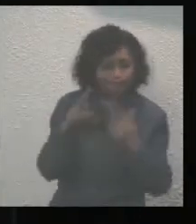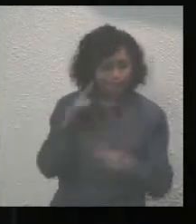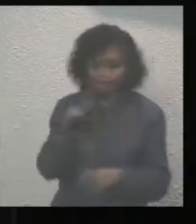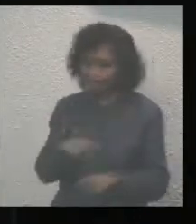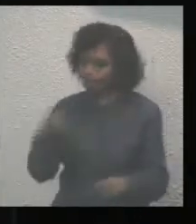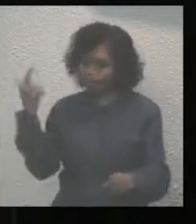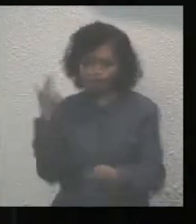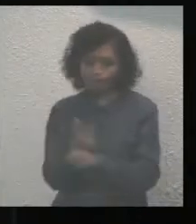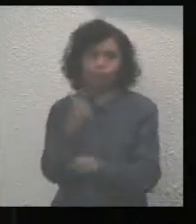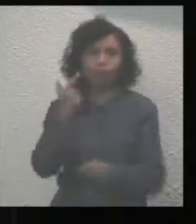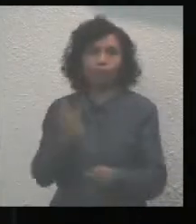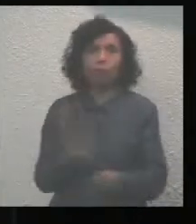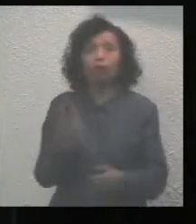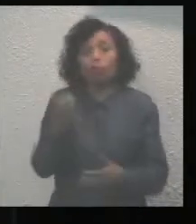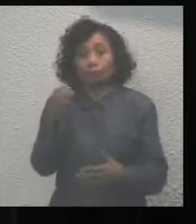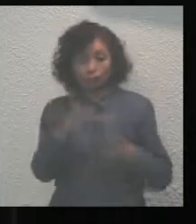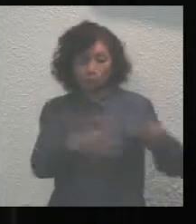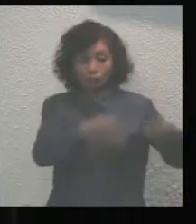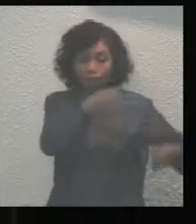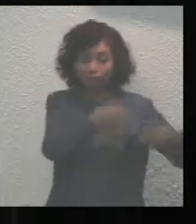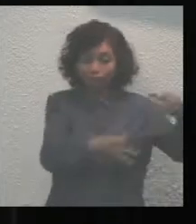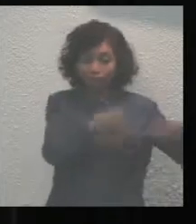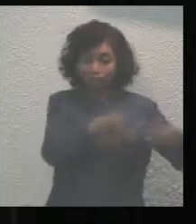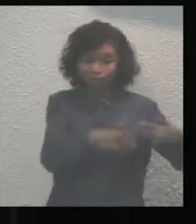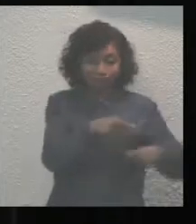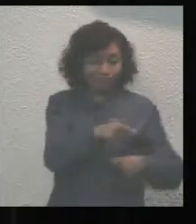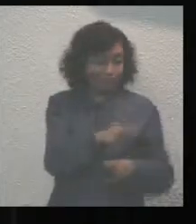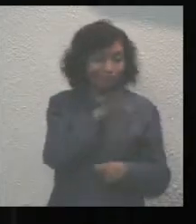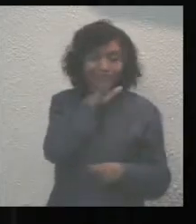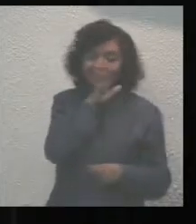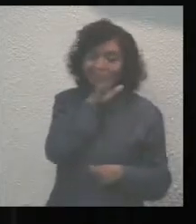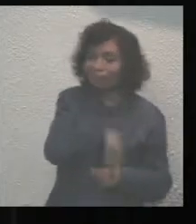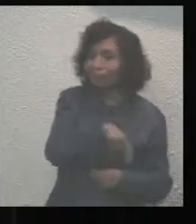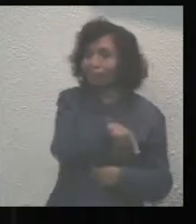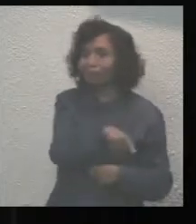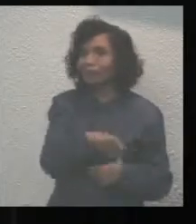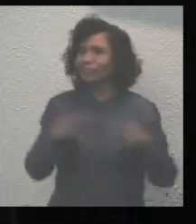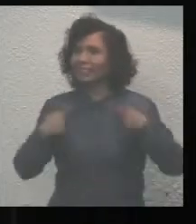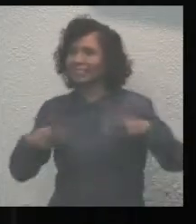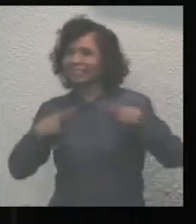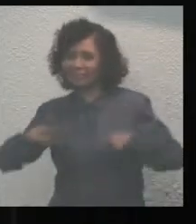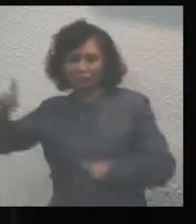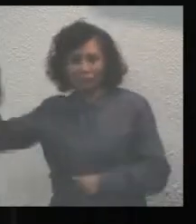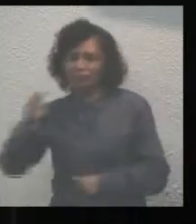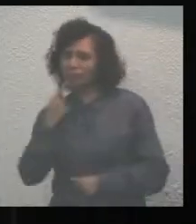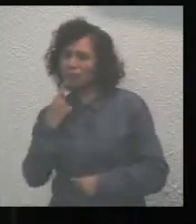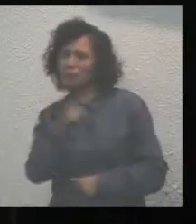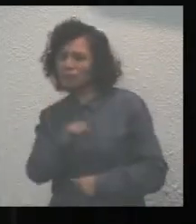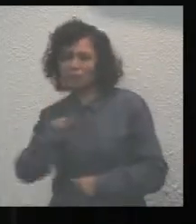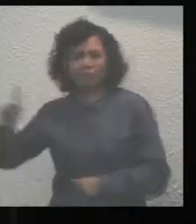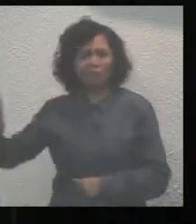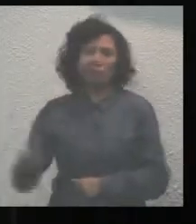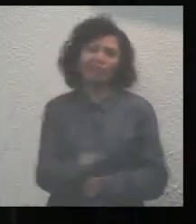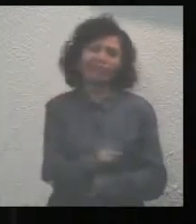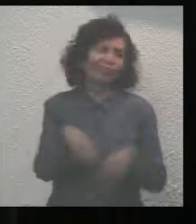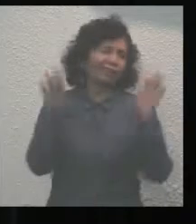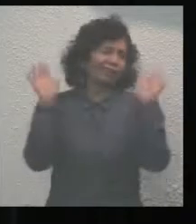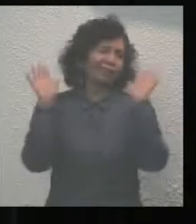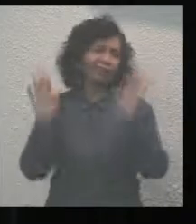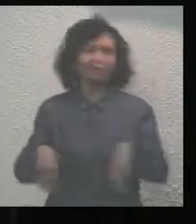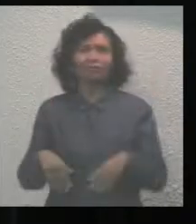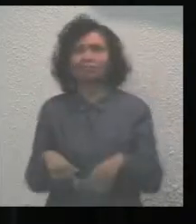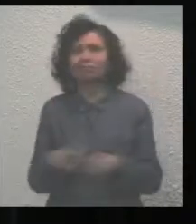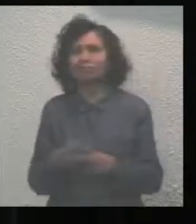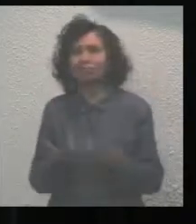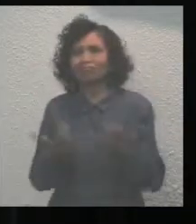la fiscalía ineficiente e inoperante, que desmotiva a la ciudadanía para interponer sus denuncias,